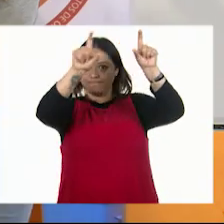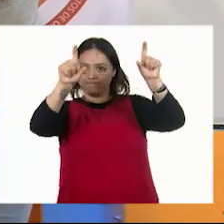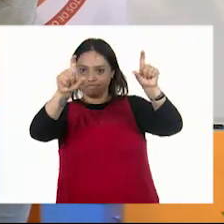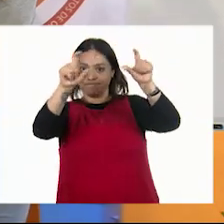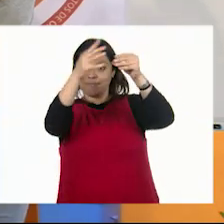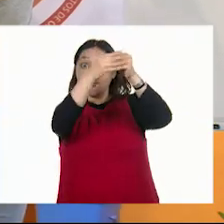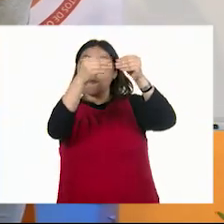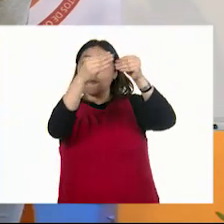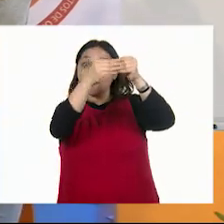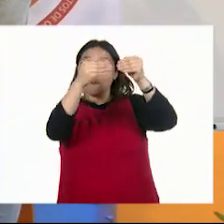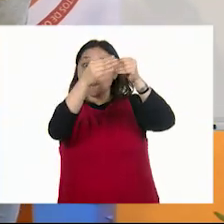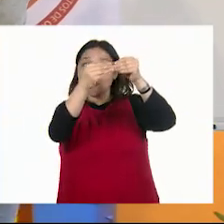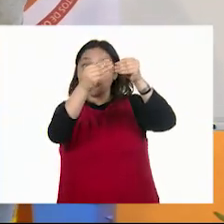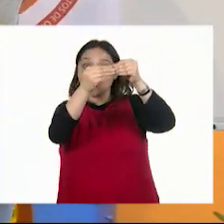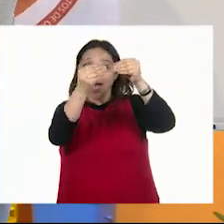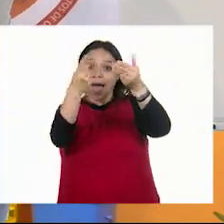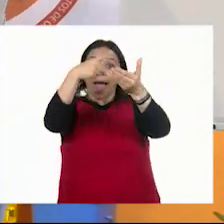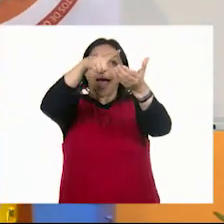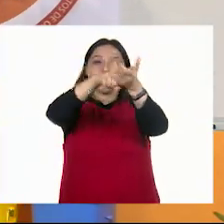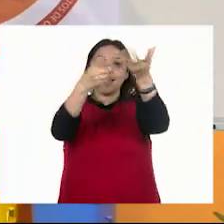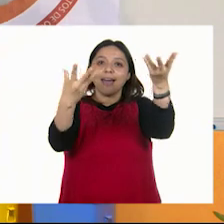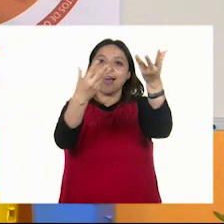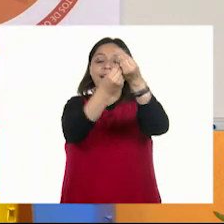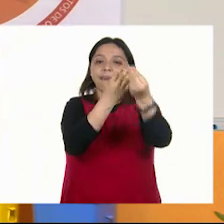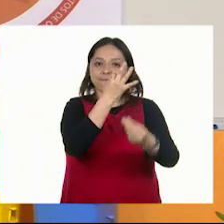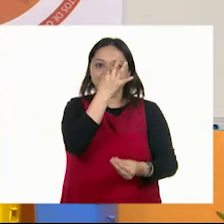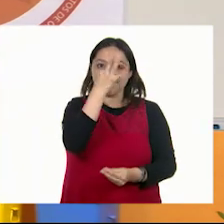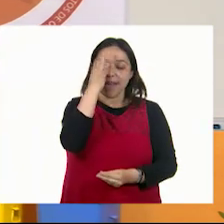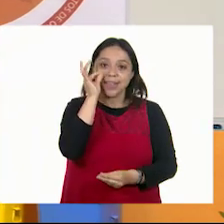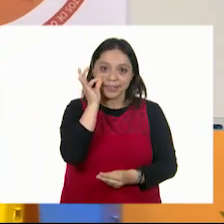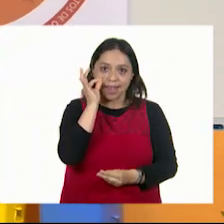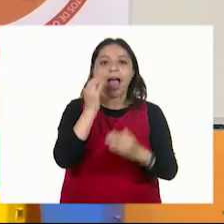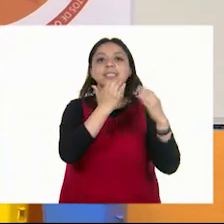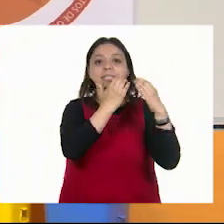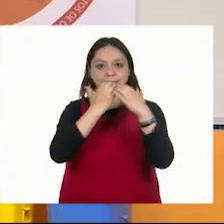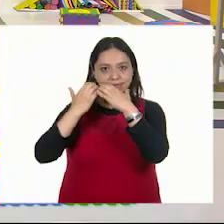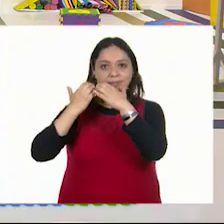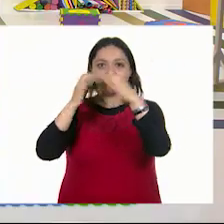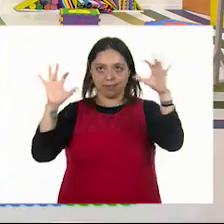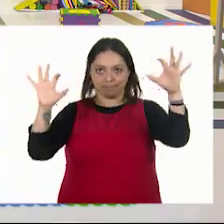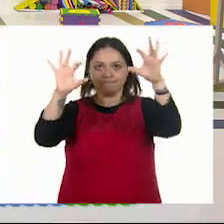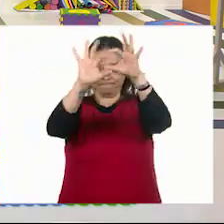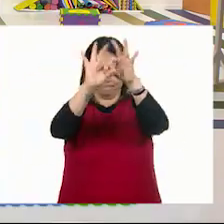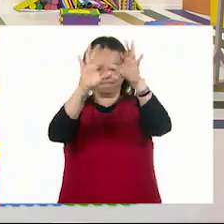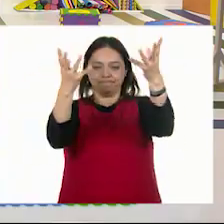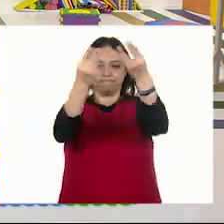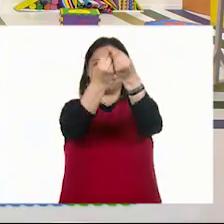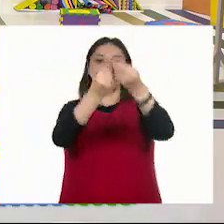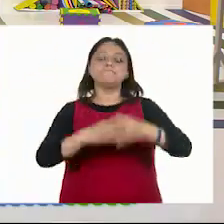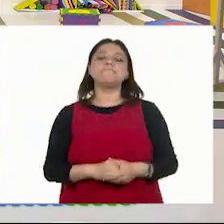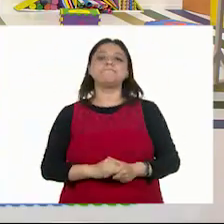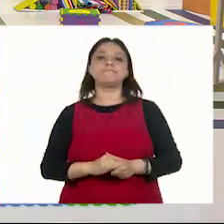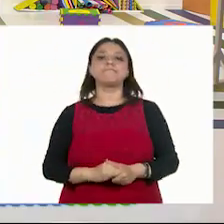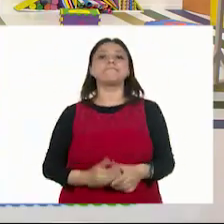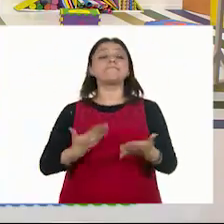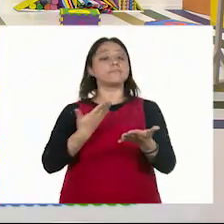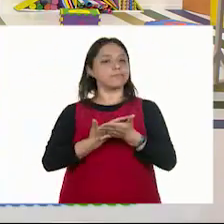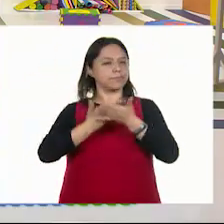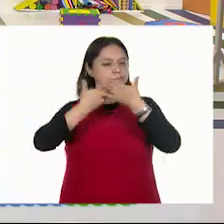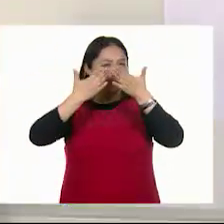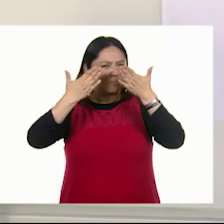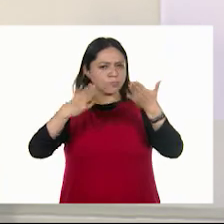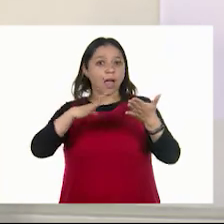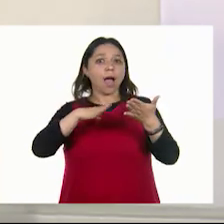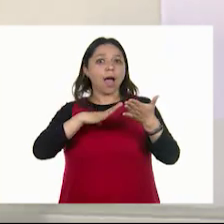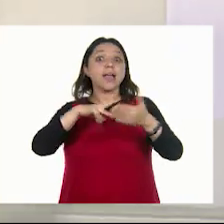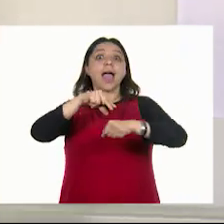Aquí, junto a la fresa, vamos a poner la sandía. ¡Excelente! Y ahora aparece un trozo